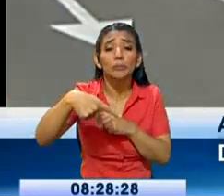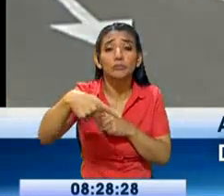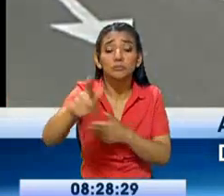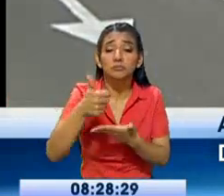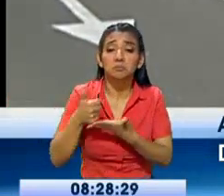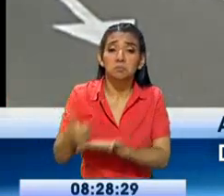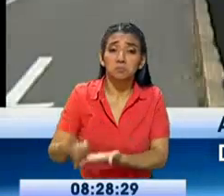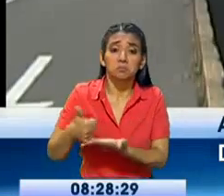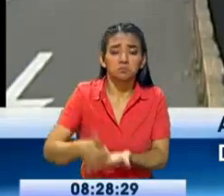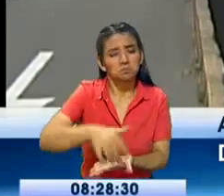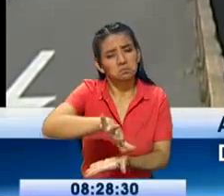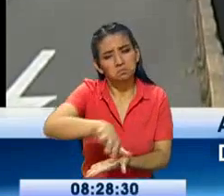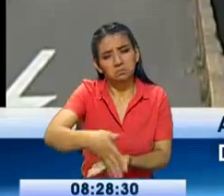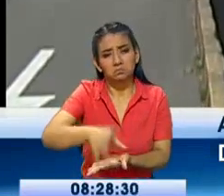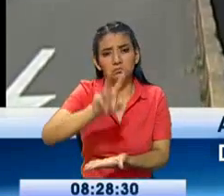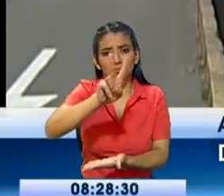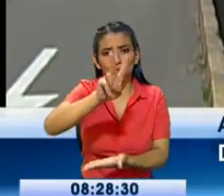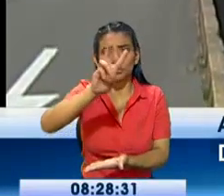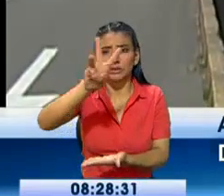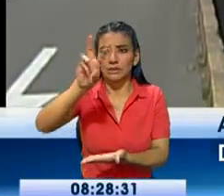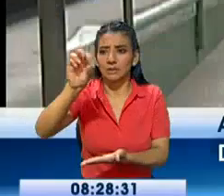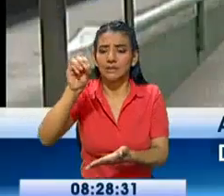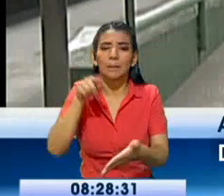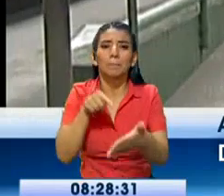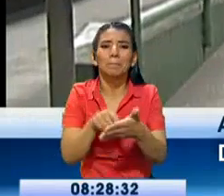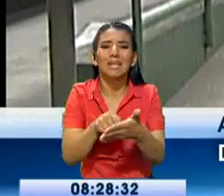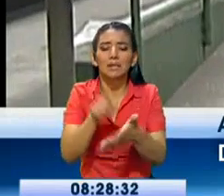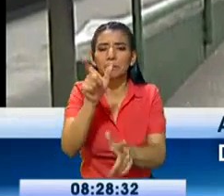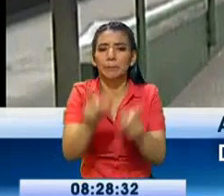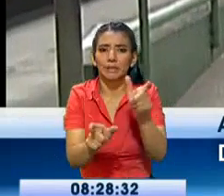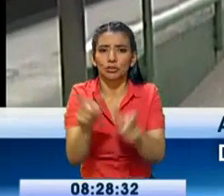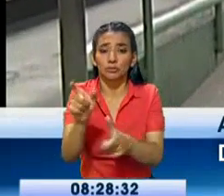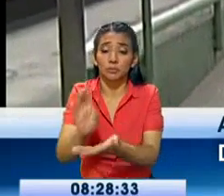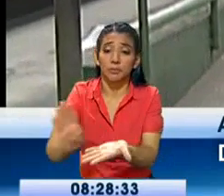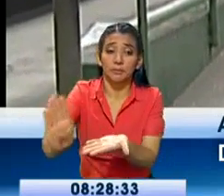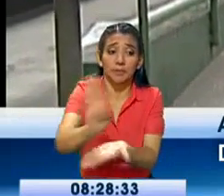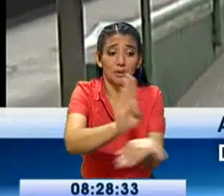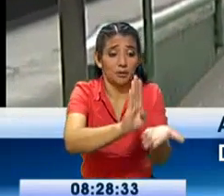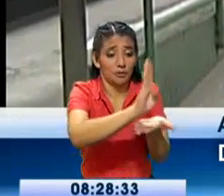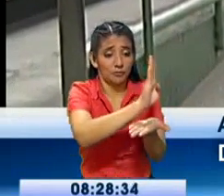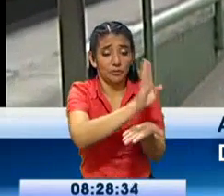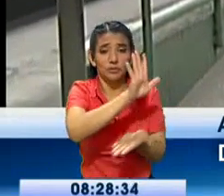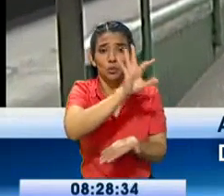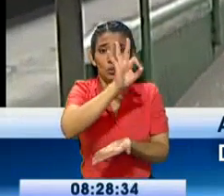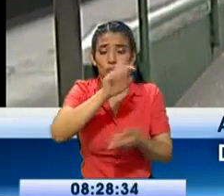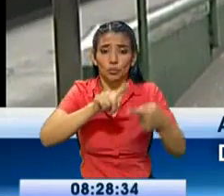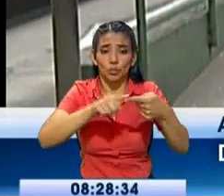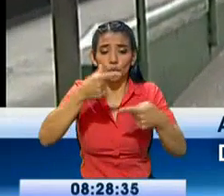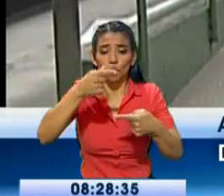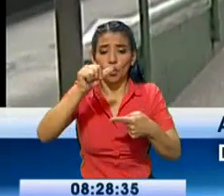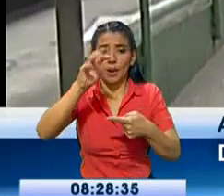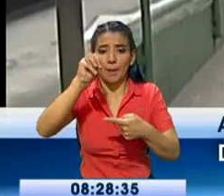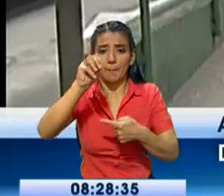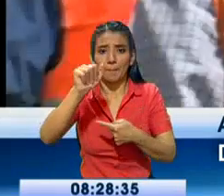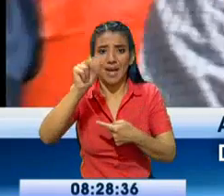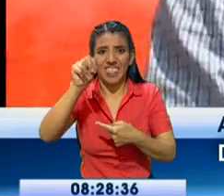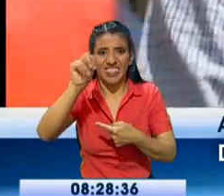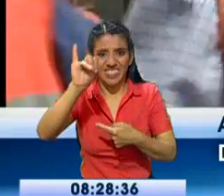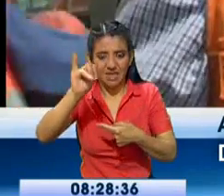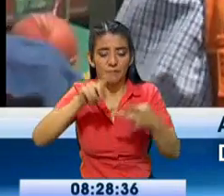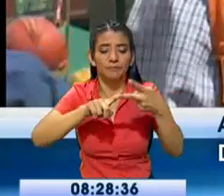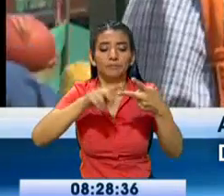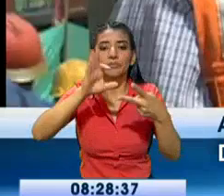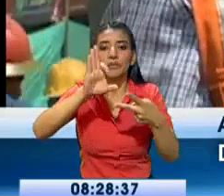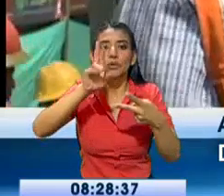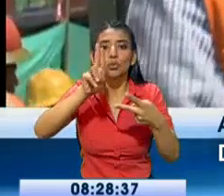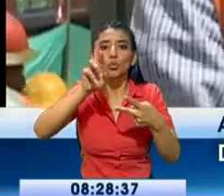beneficiará alrededor de 260 mil habitantes de 59 barrios de Guamaní, Turubamba y la Ecuatoriana. Se puede